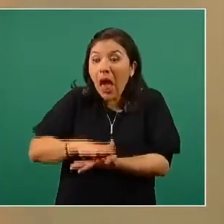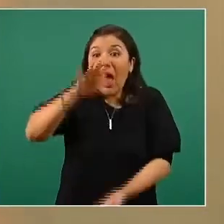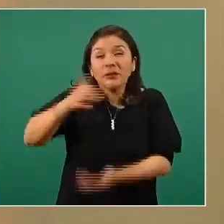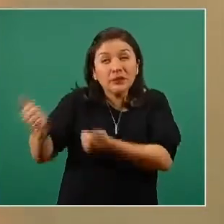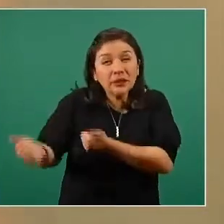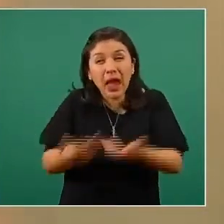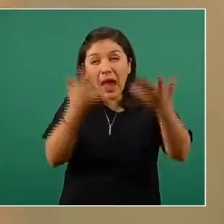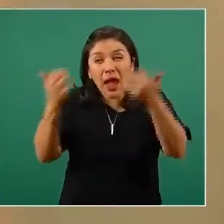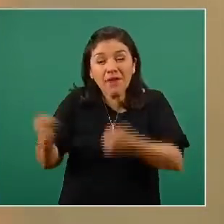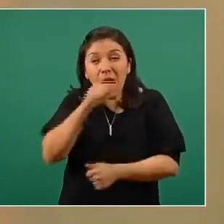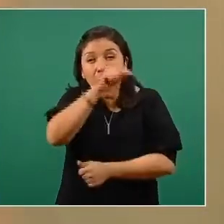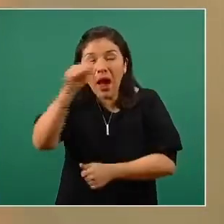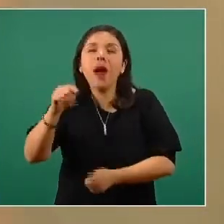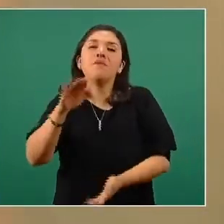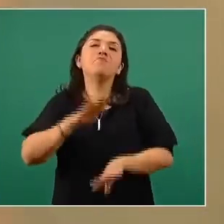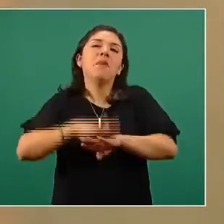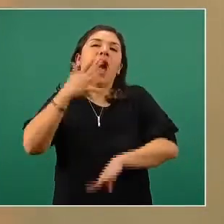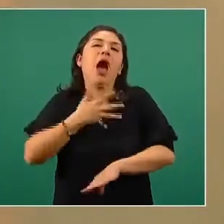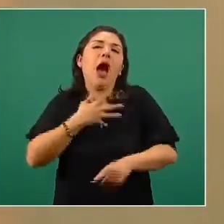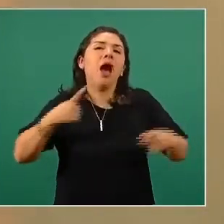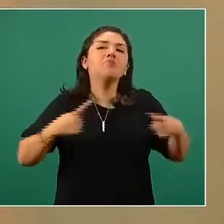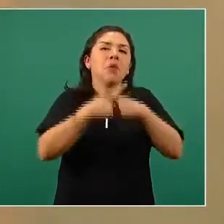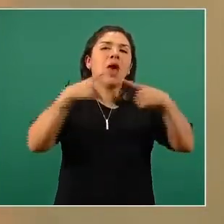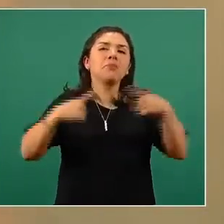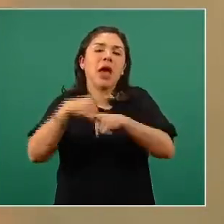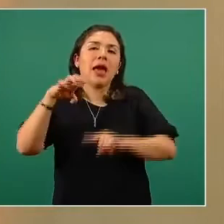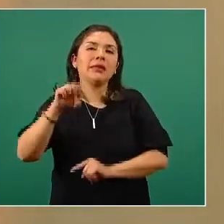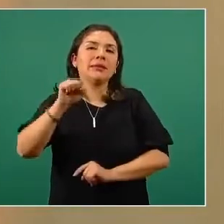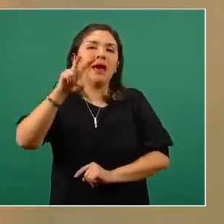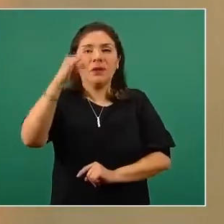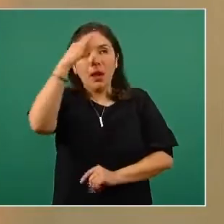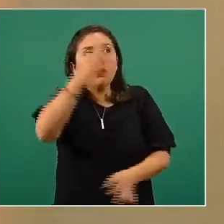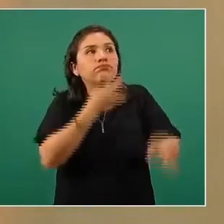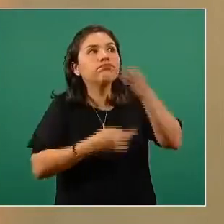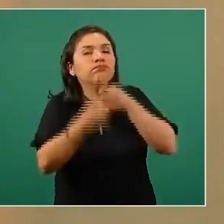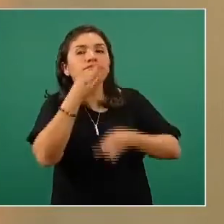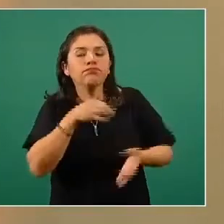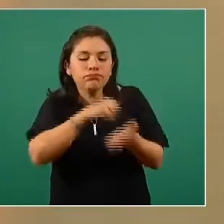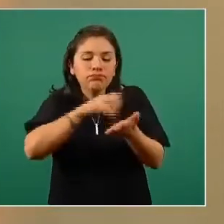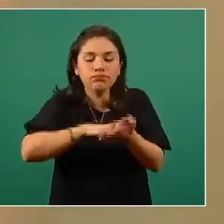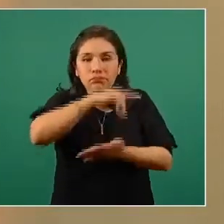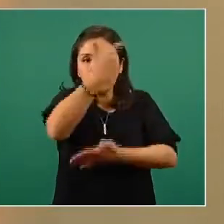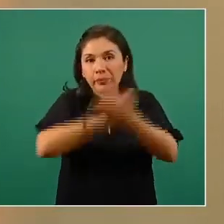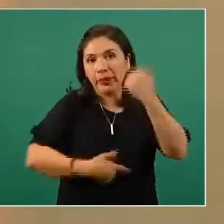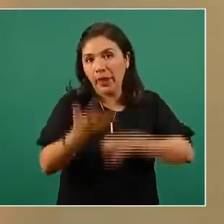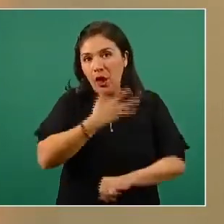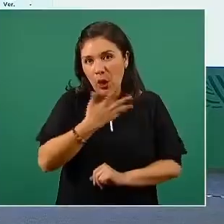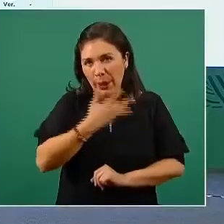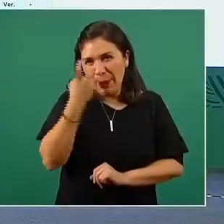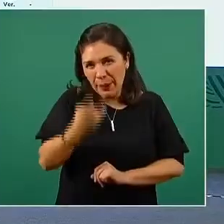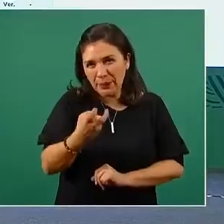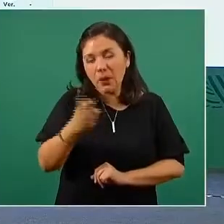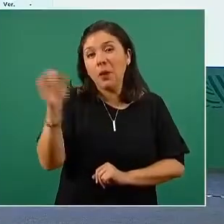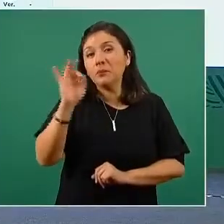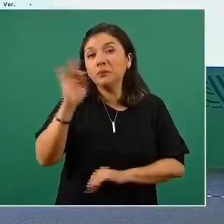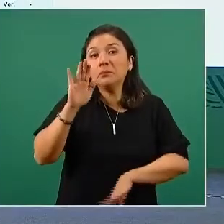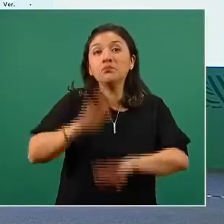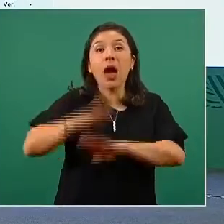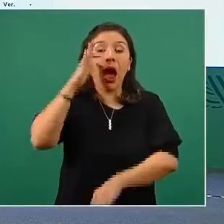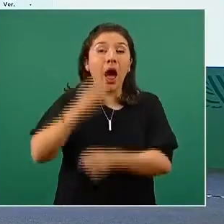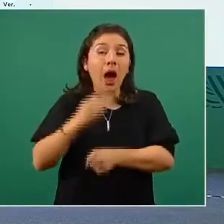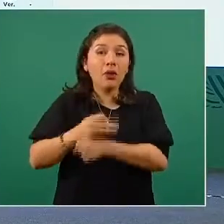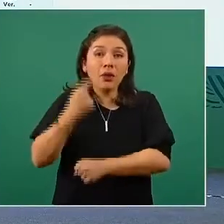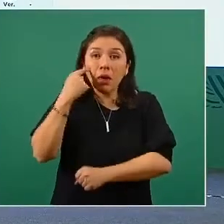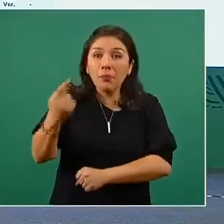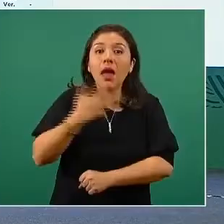que se ha aplicado, pues hay un incremento también en la distribución de la notificación de los efectos adversos, que en su mayoría